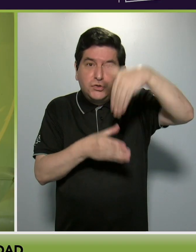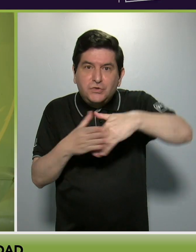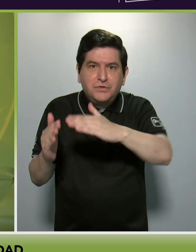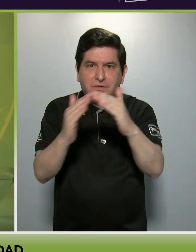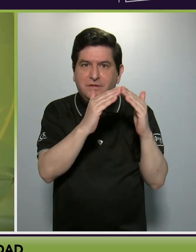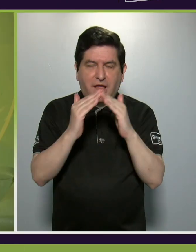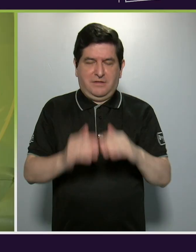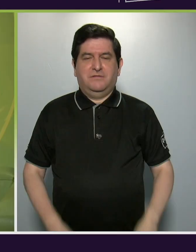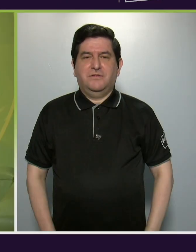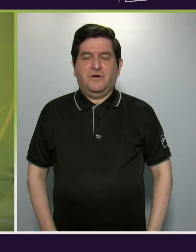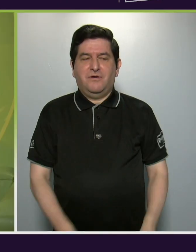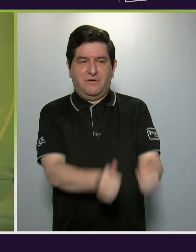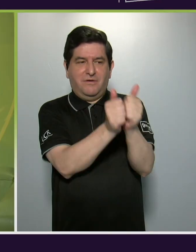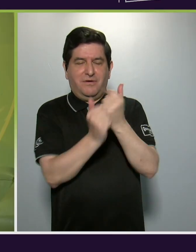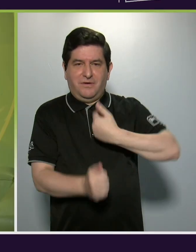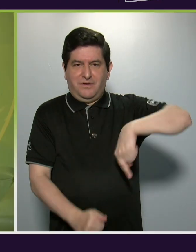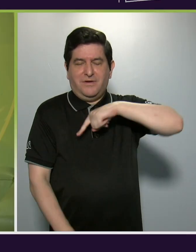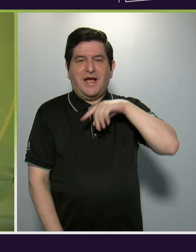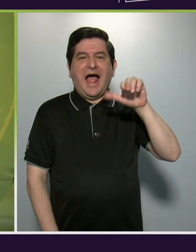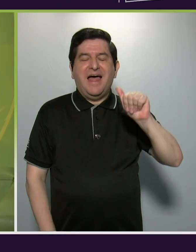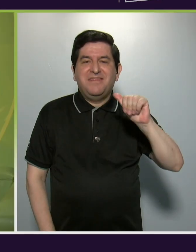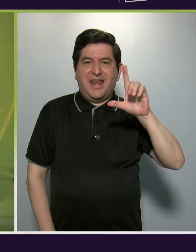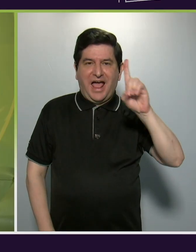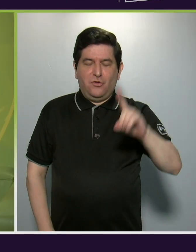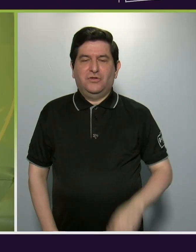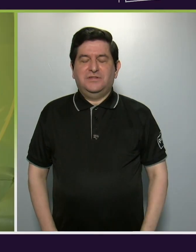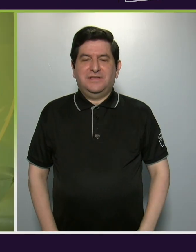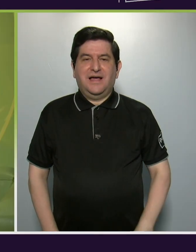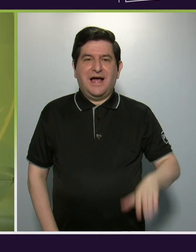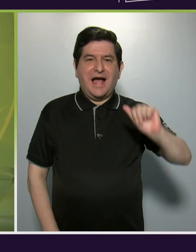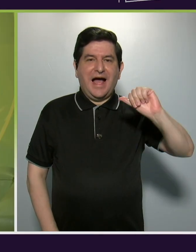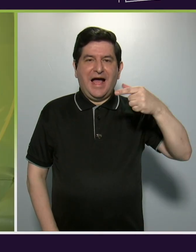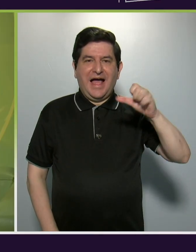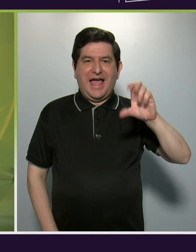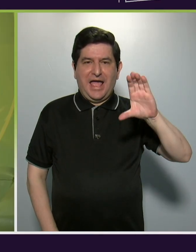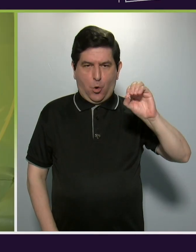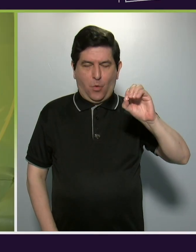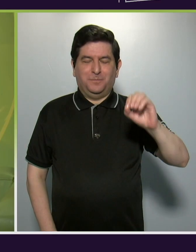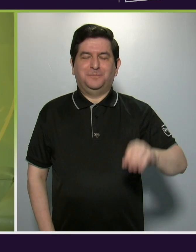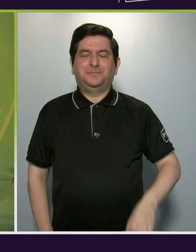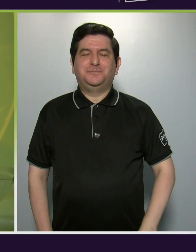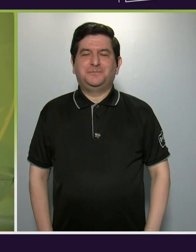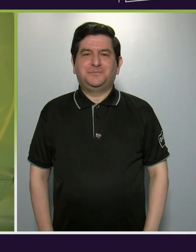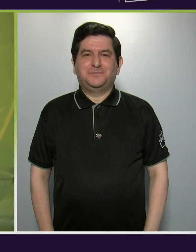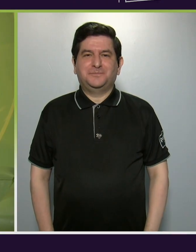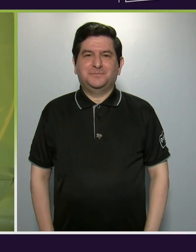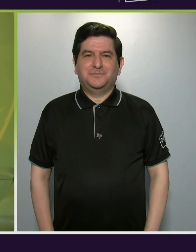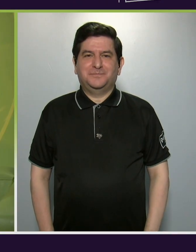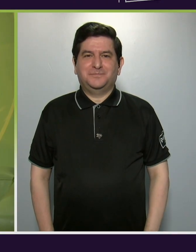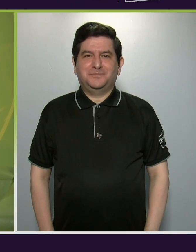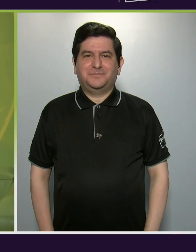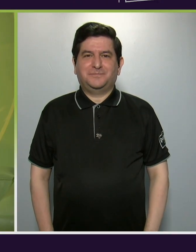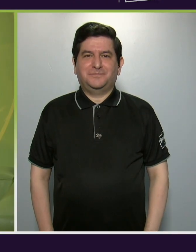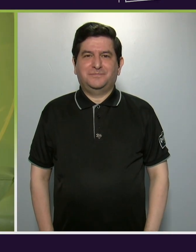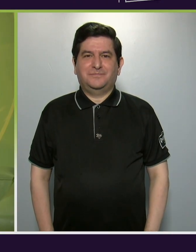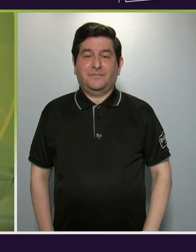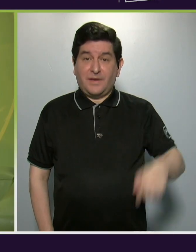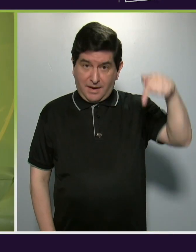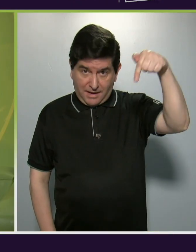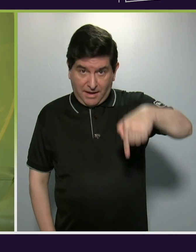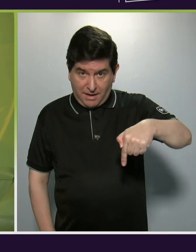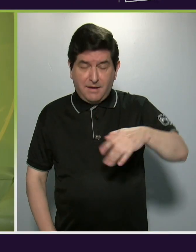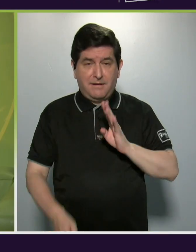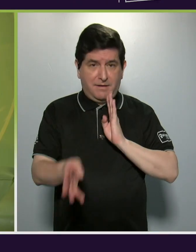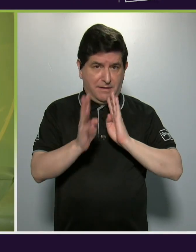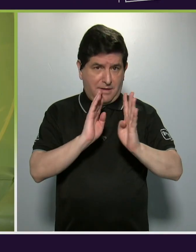y para eso nos acompaña Andrea Dota de la Asociación Gerontológica Costarricense, AGECO, y vamos a estar